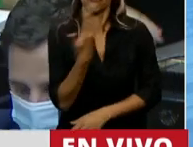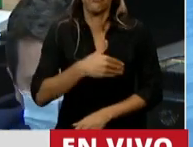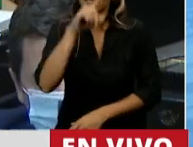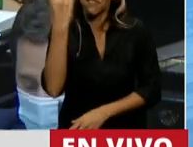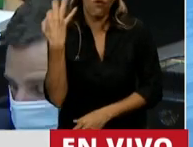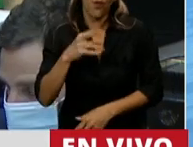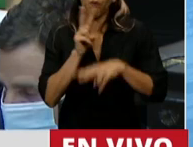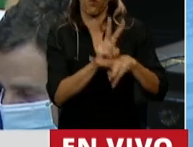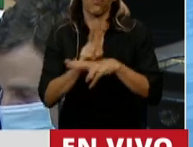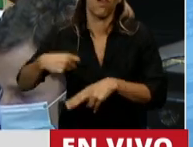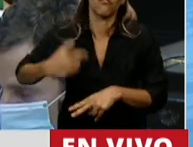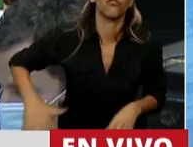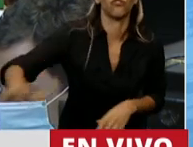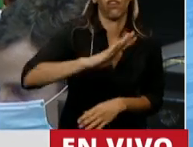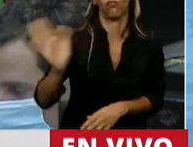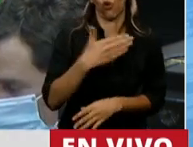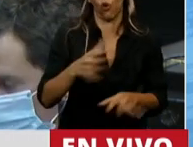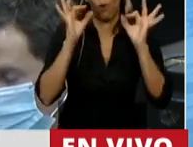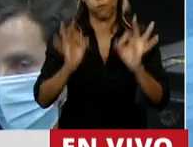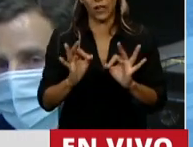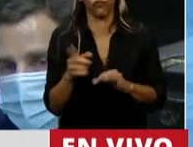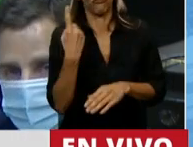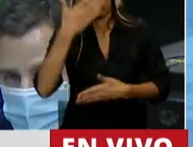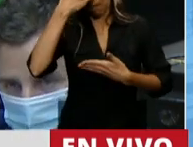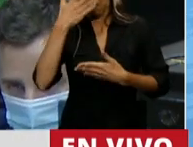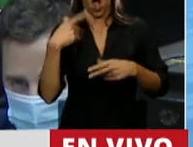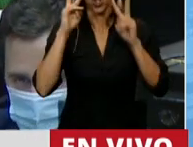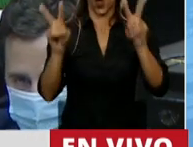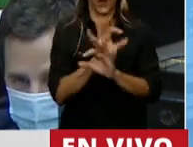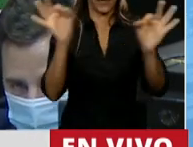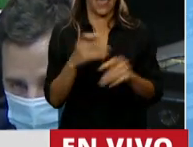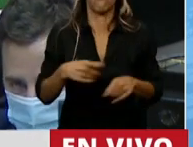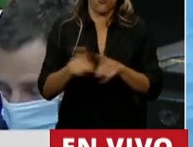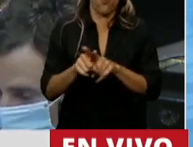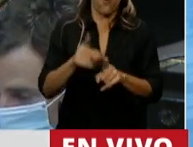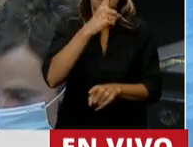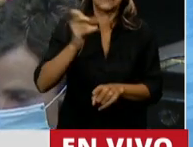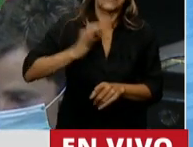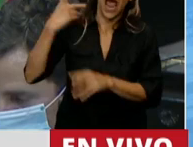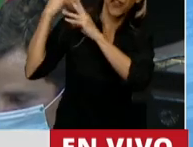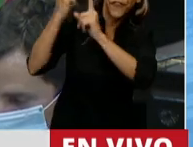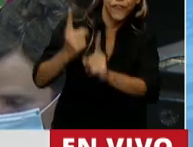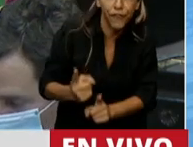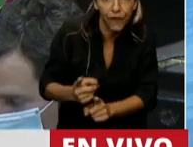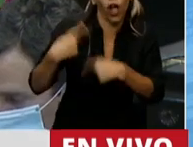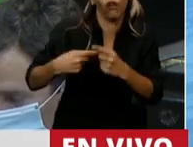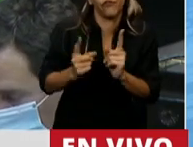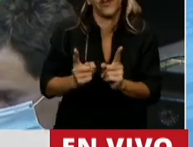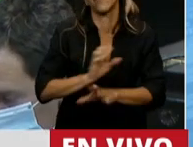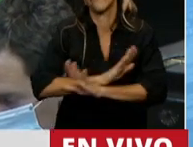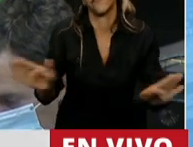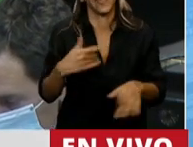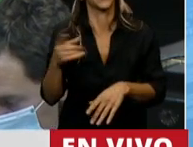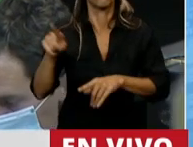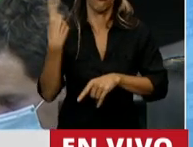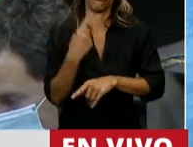ciudadanos. Taparnos los ojos, pretender mantener el statu quo de hace 100 años y hacer oídos sordos a lo que la comunidad internacional